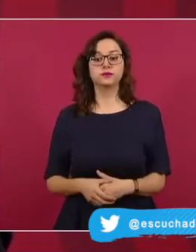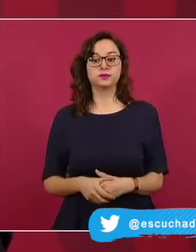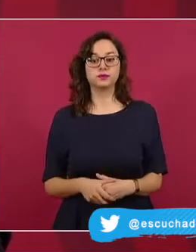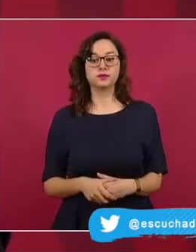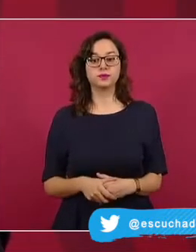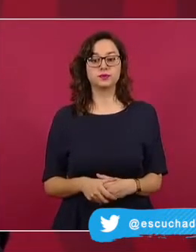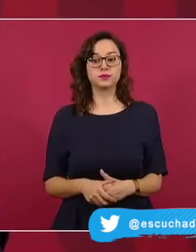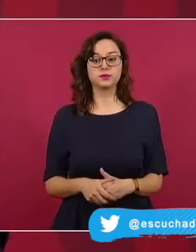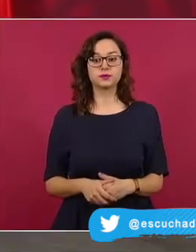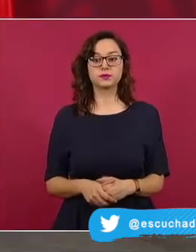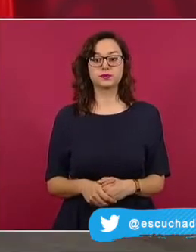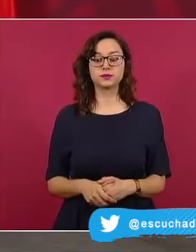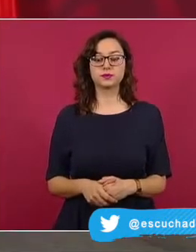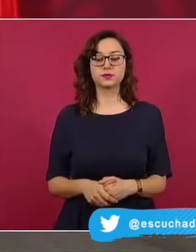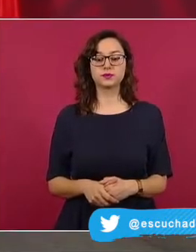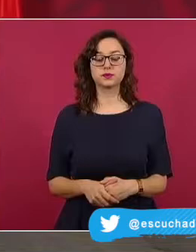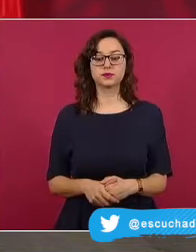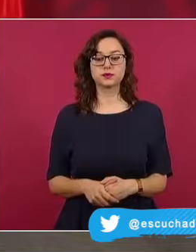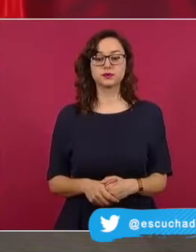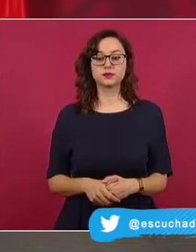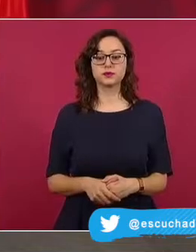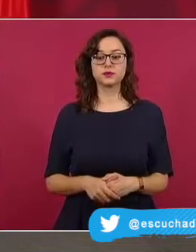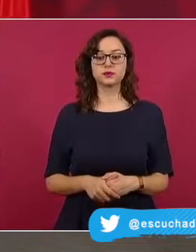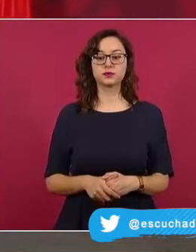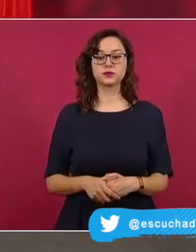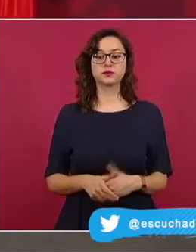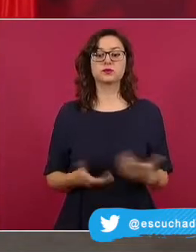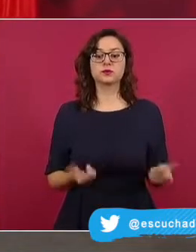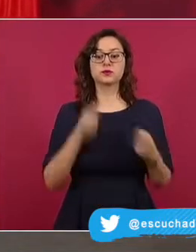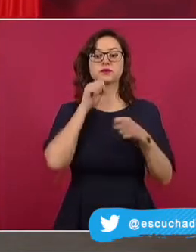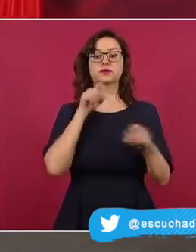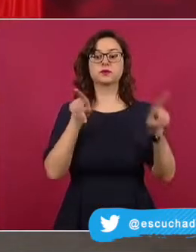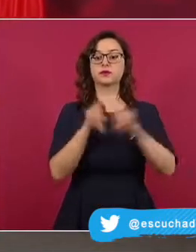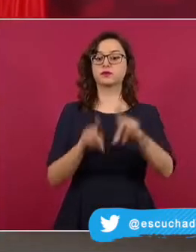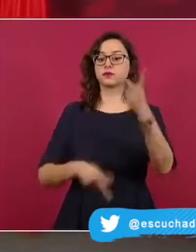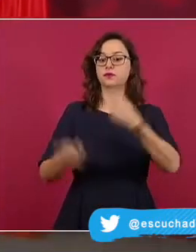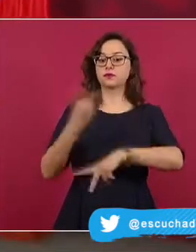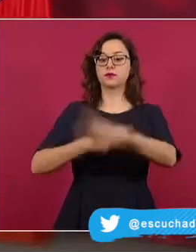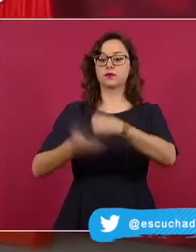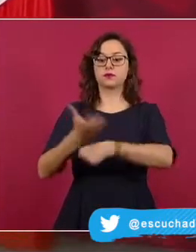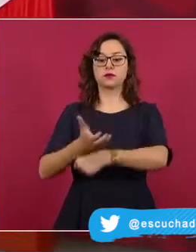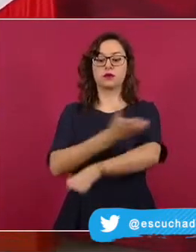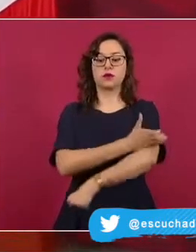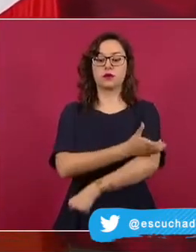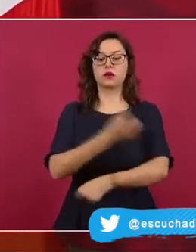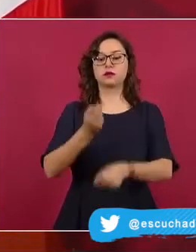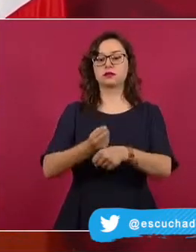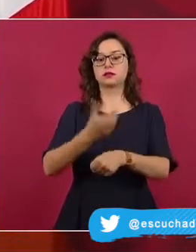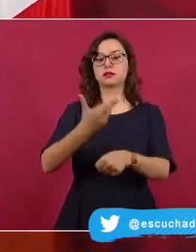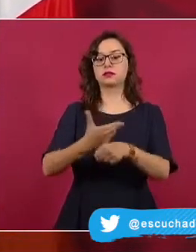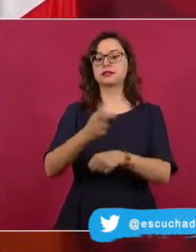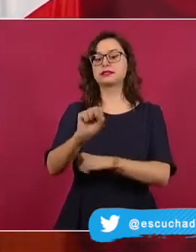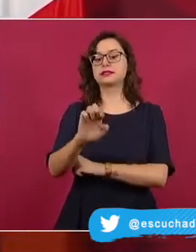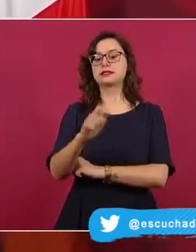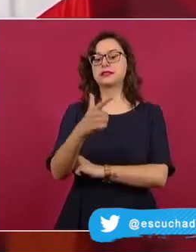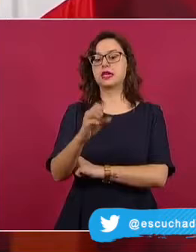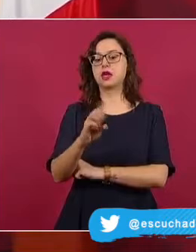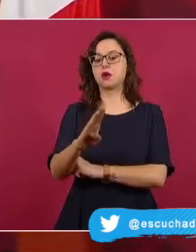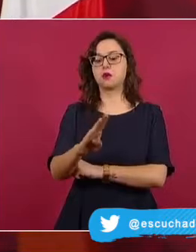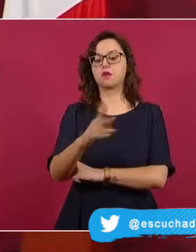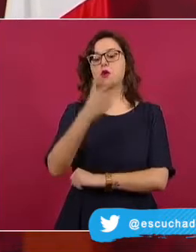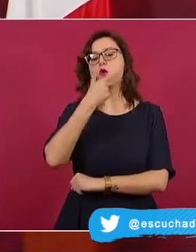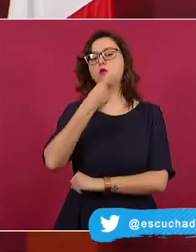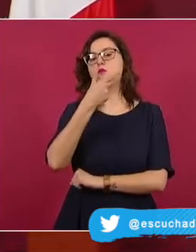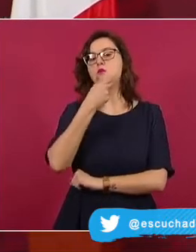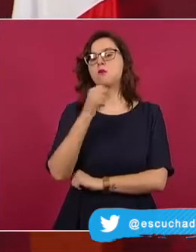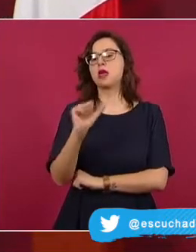que obligue o limite el número de vuelos en el Aeropuerto Internacional de la Ciudad de México. Además, todas las operaciones tipo charter y de